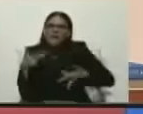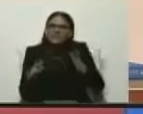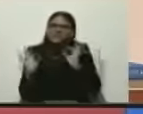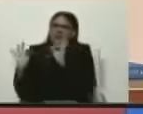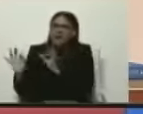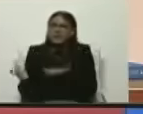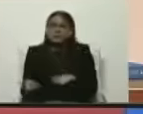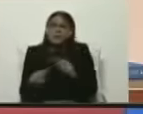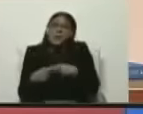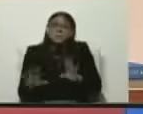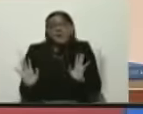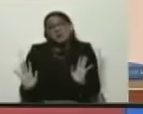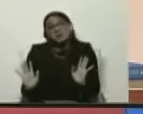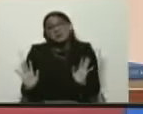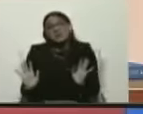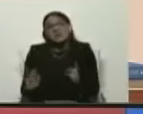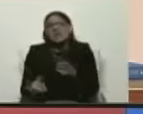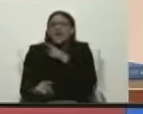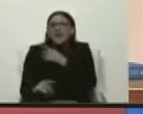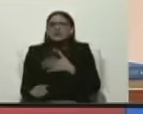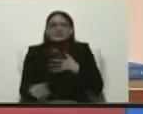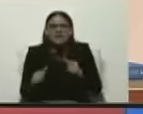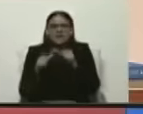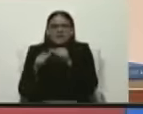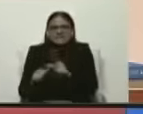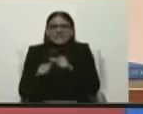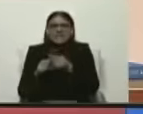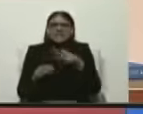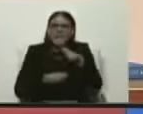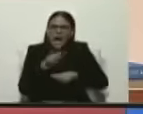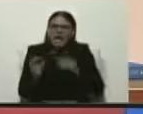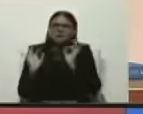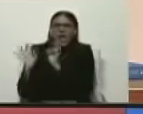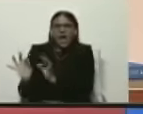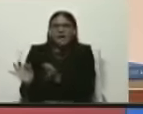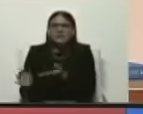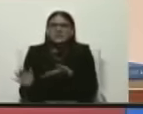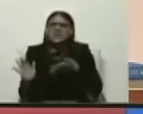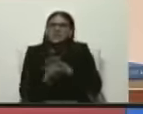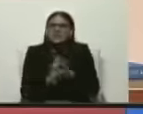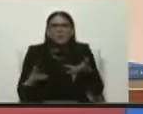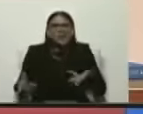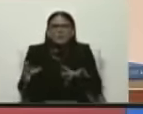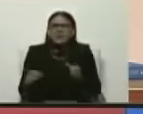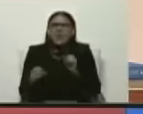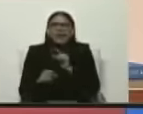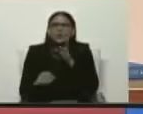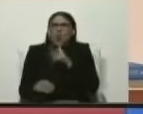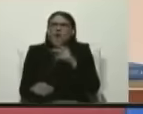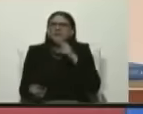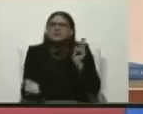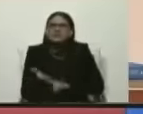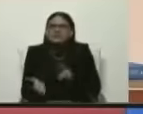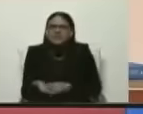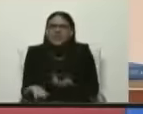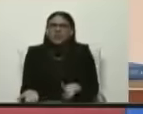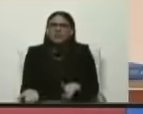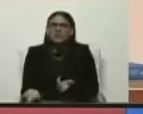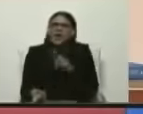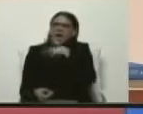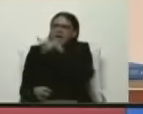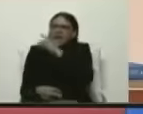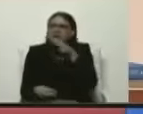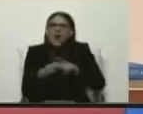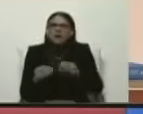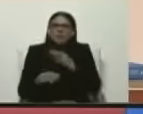Pero bueno, el mundo se empeña en poner unos eventos que tienen además mucho carácter suramericano